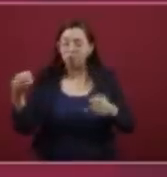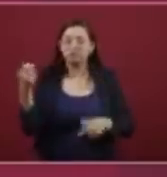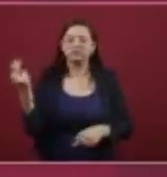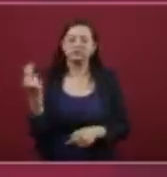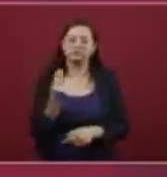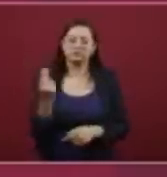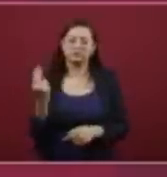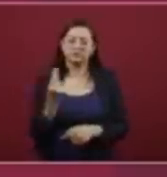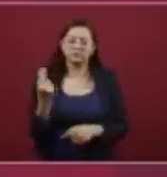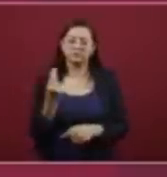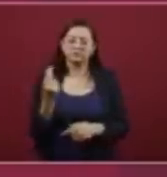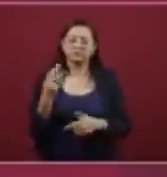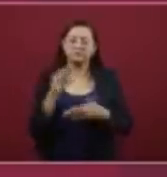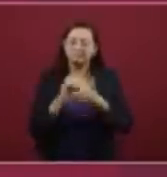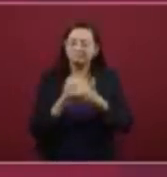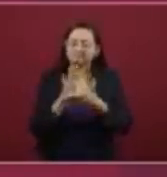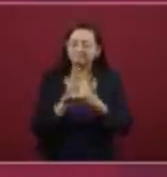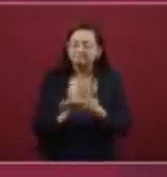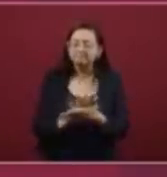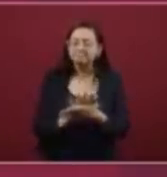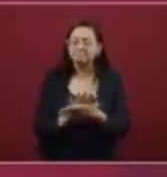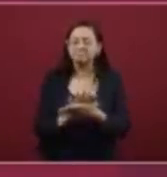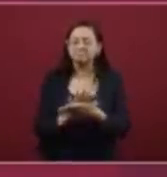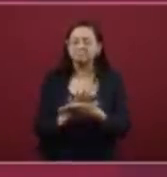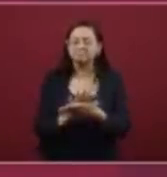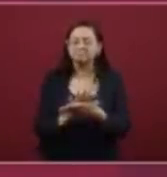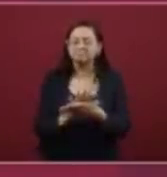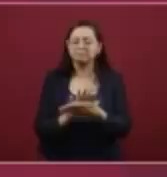y revisar también